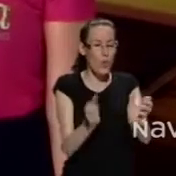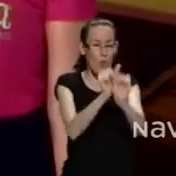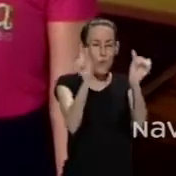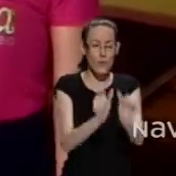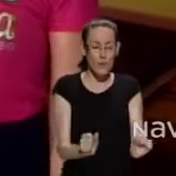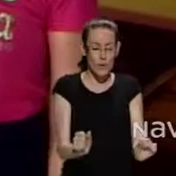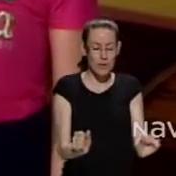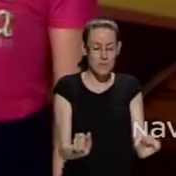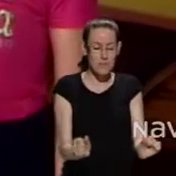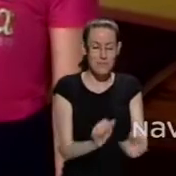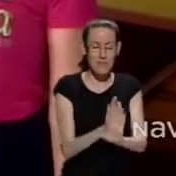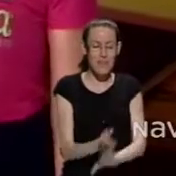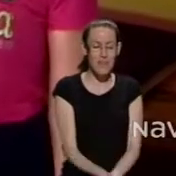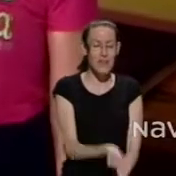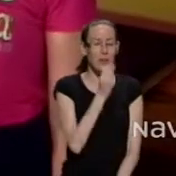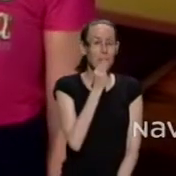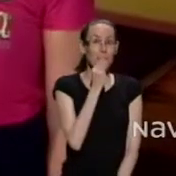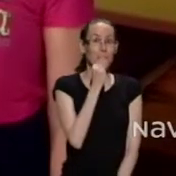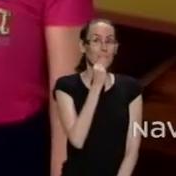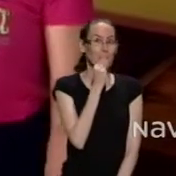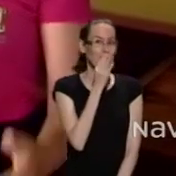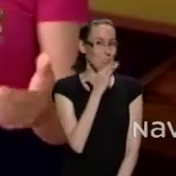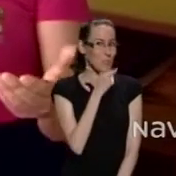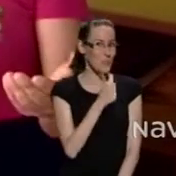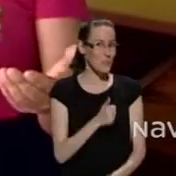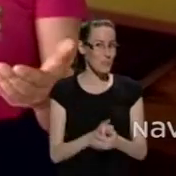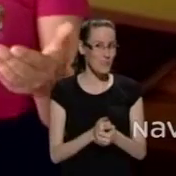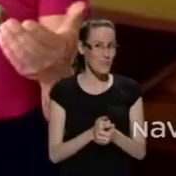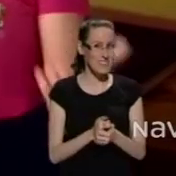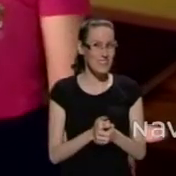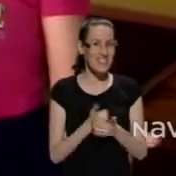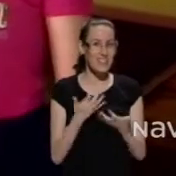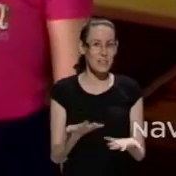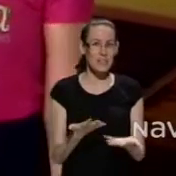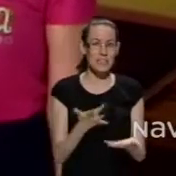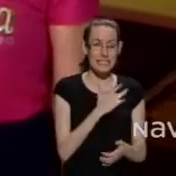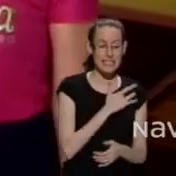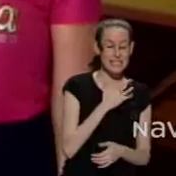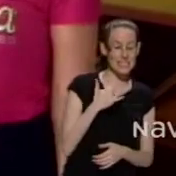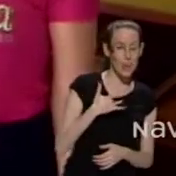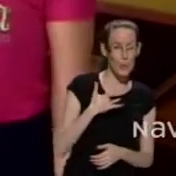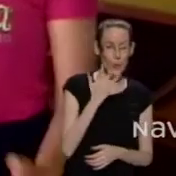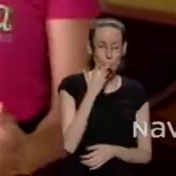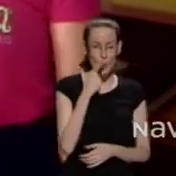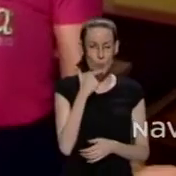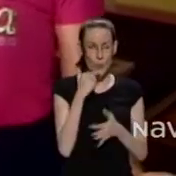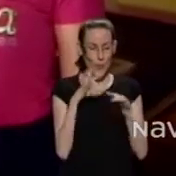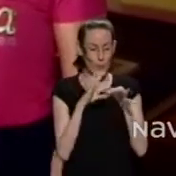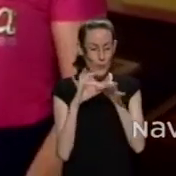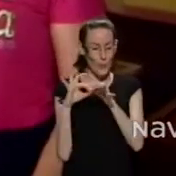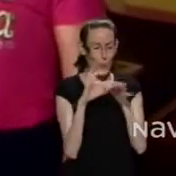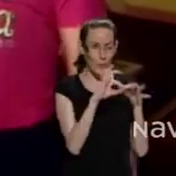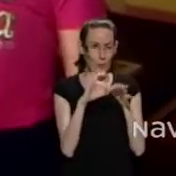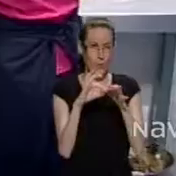disfrutar porque puede ser realmente muy culinaria. Entonces, vemos que, bueno, salud y sabor no están reñidos,